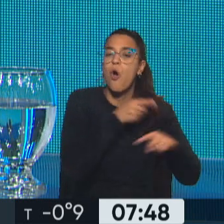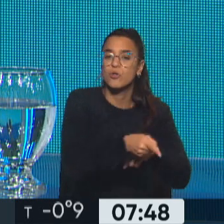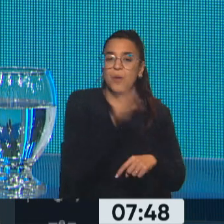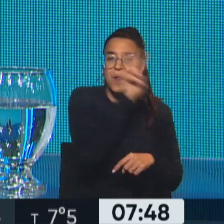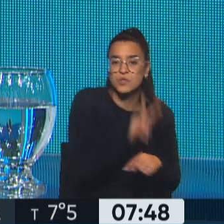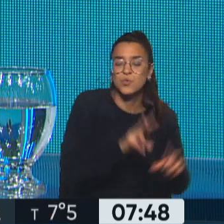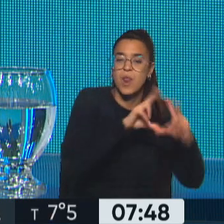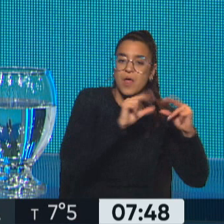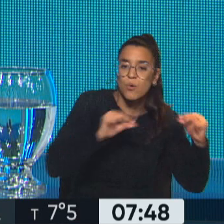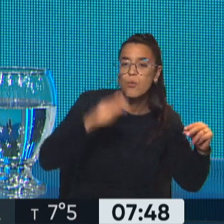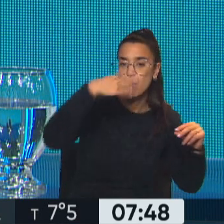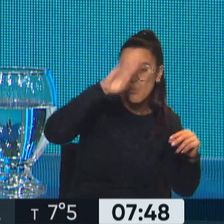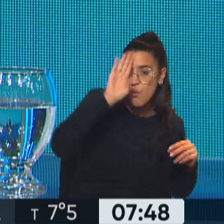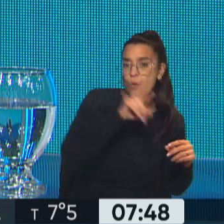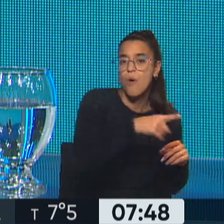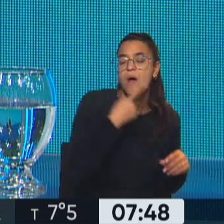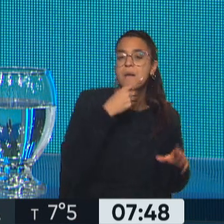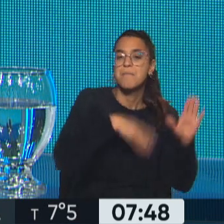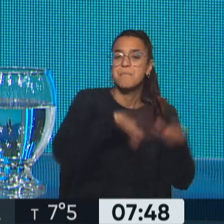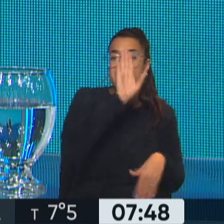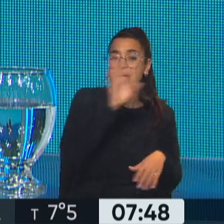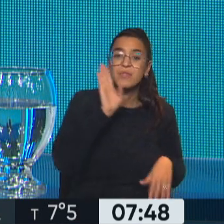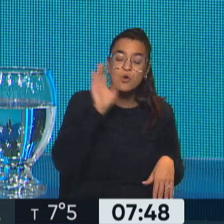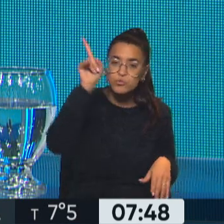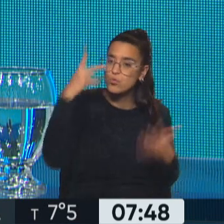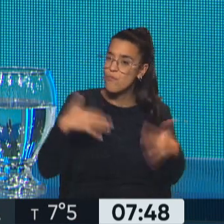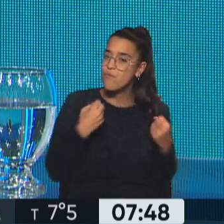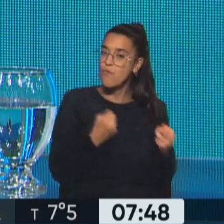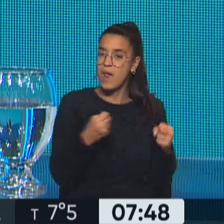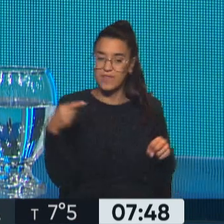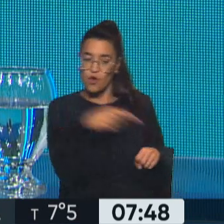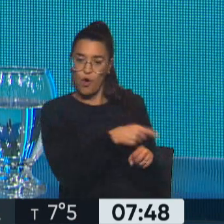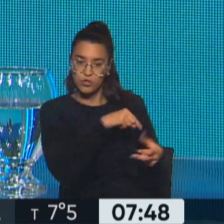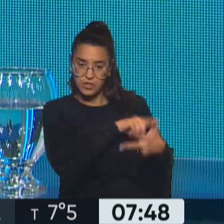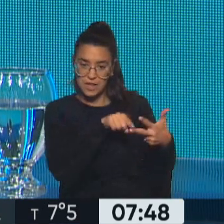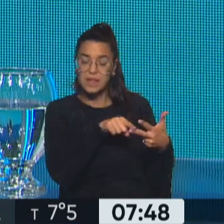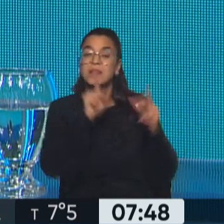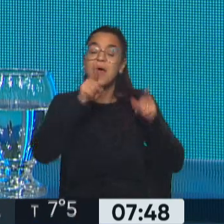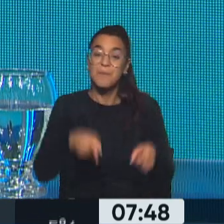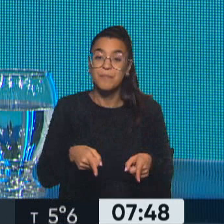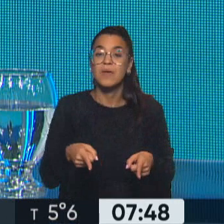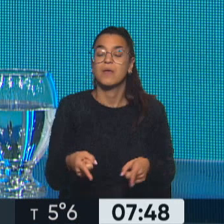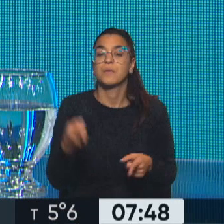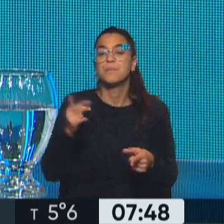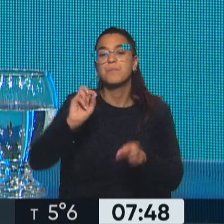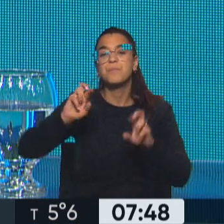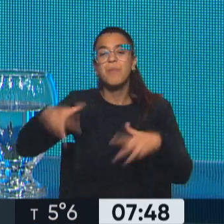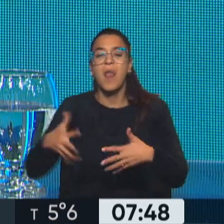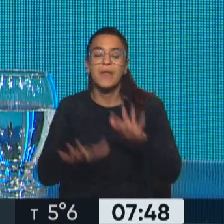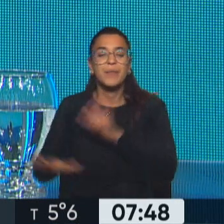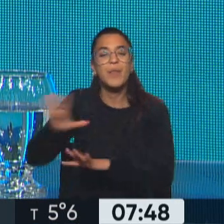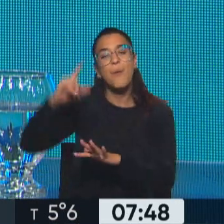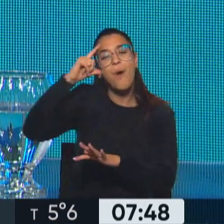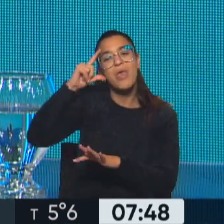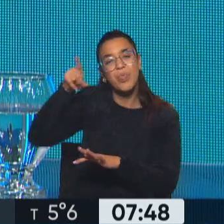dentro del establishment, sobre todo republicano en Estados Unidos, es muy fuerte. Y por otro lado también hay una política de parte de